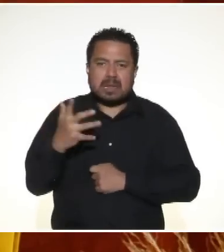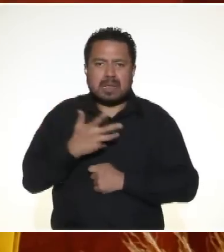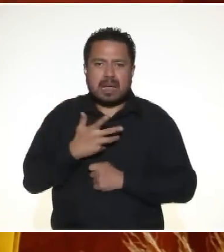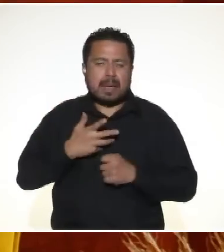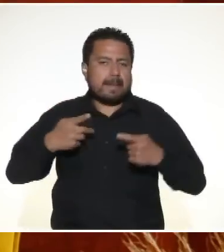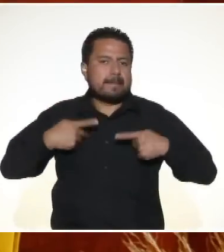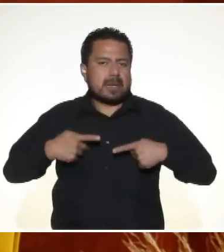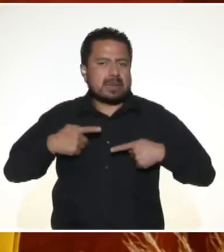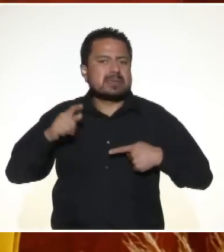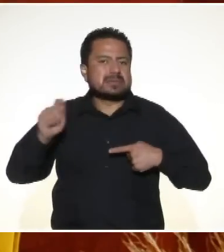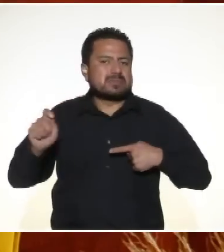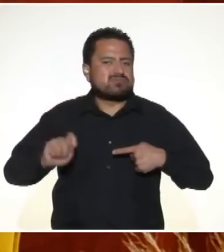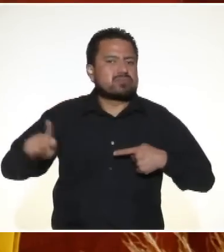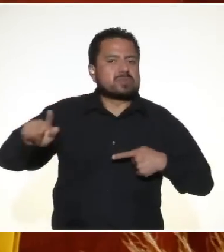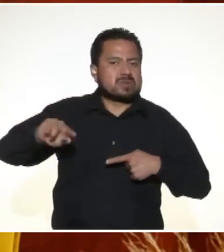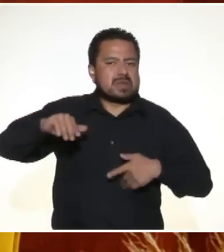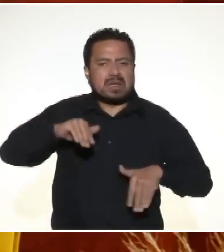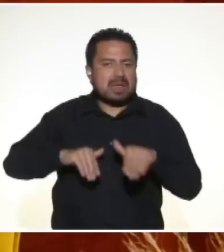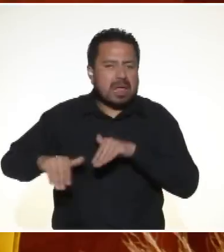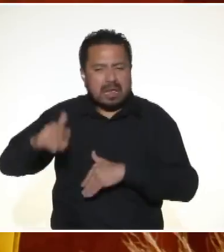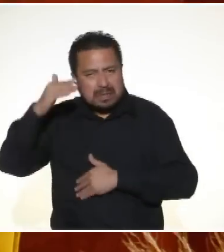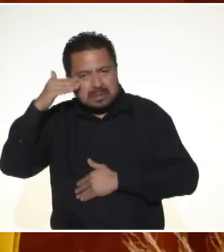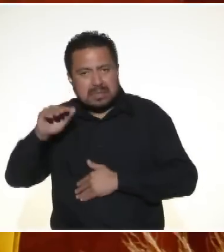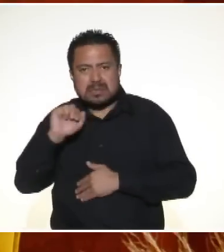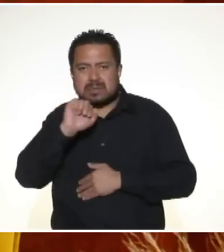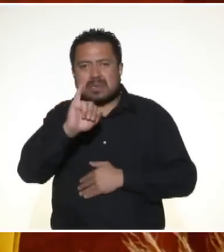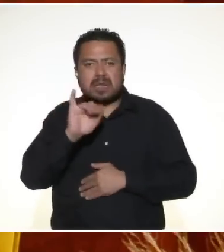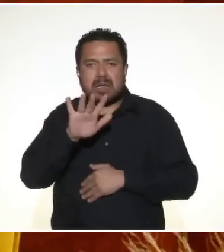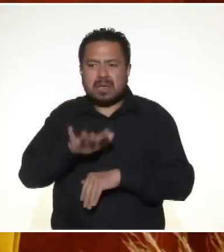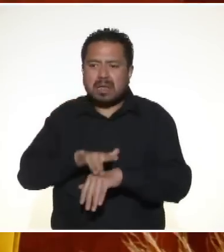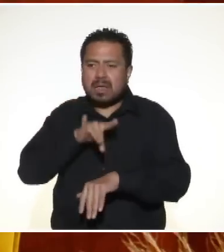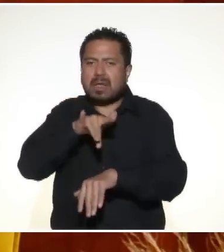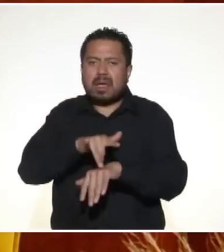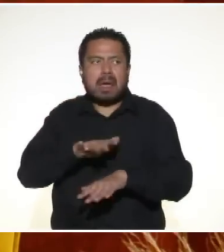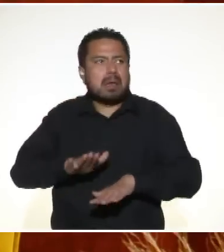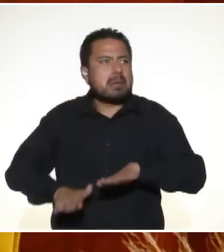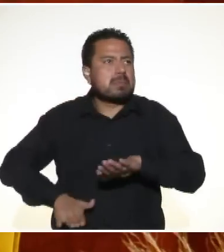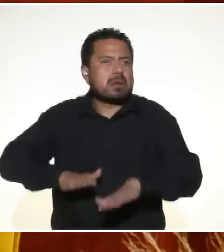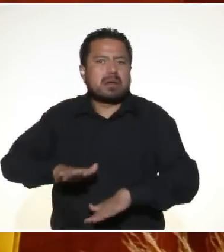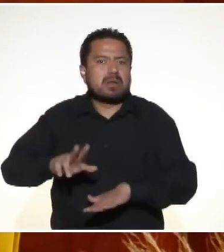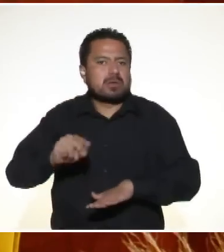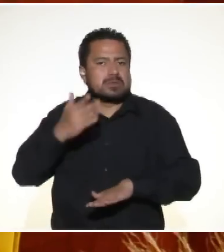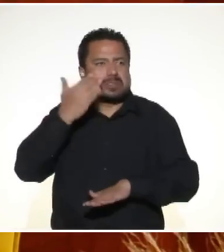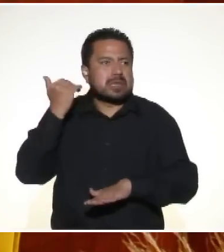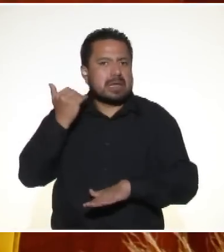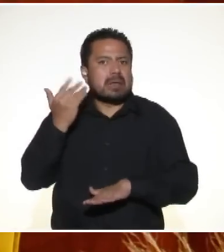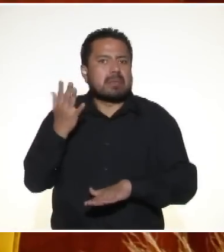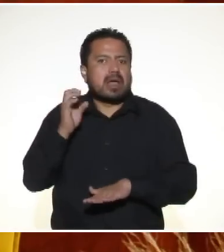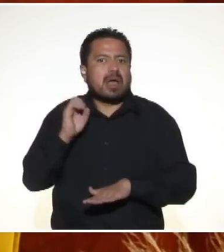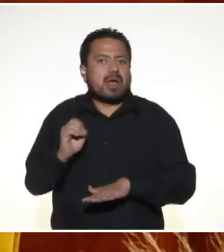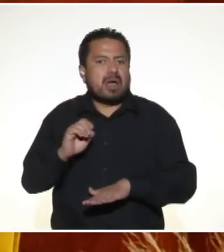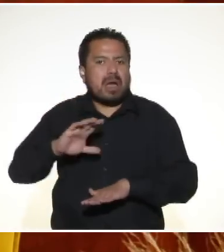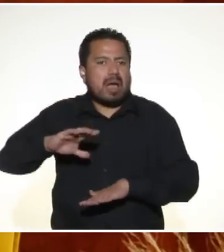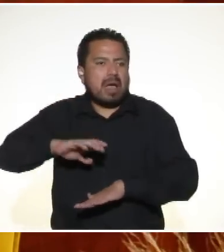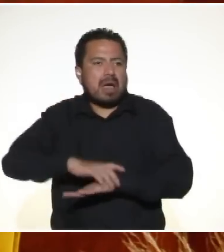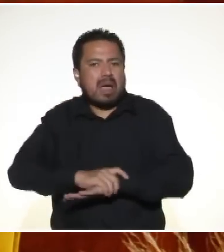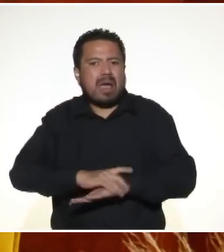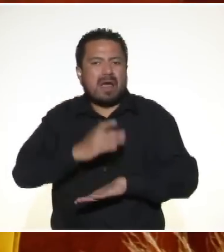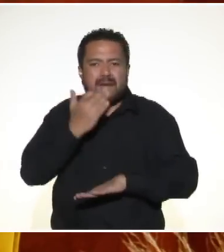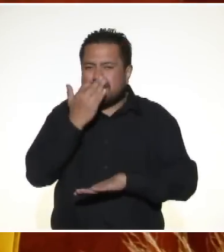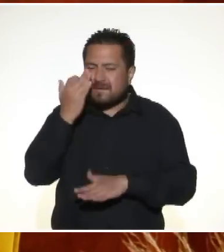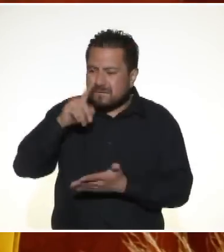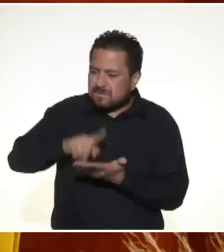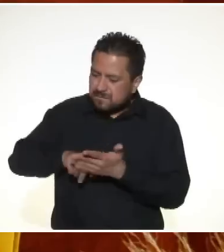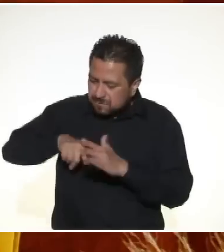la persona que está ahí y si deja de tocar de repente una persona que no sepa nadar o se enreda con flora